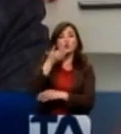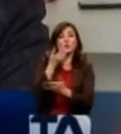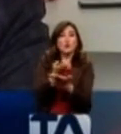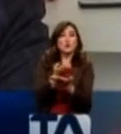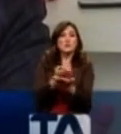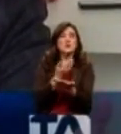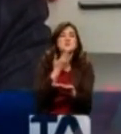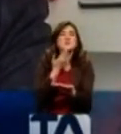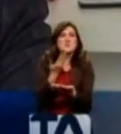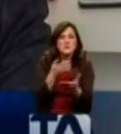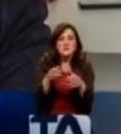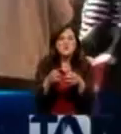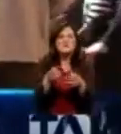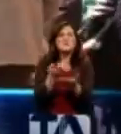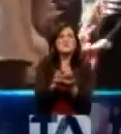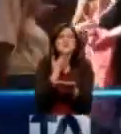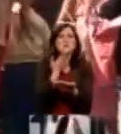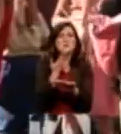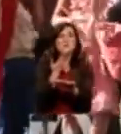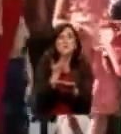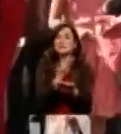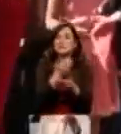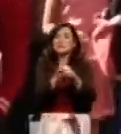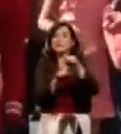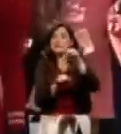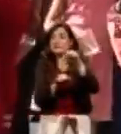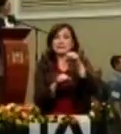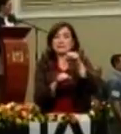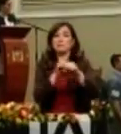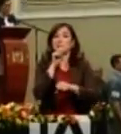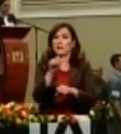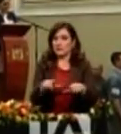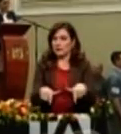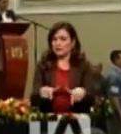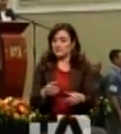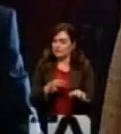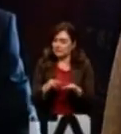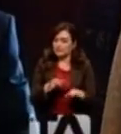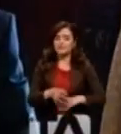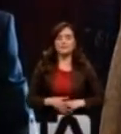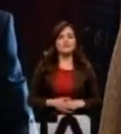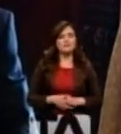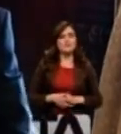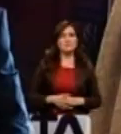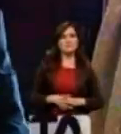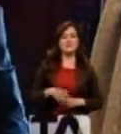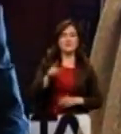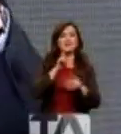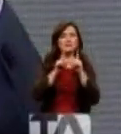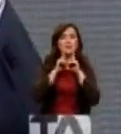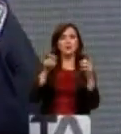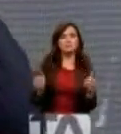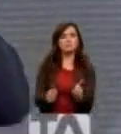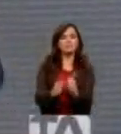país en cuanto a la economía. Y la ciudadanía también tiene su criterio sobre el inicio del diálogo, la reconciliación nacional y las críticas